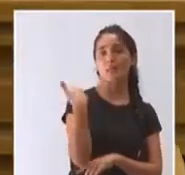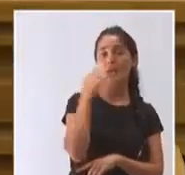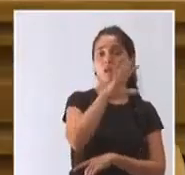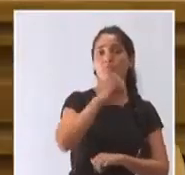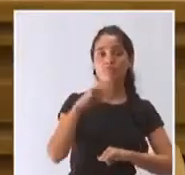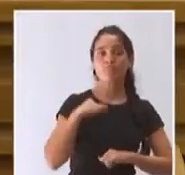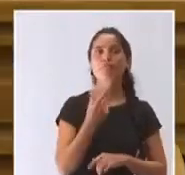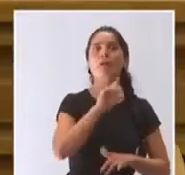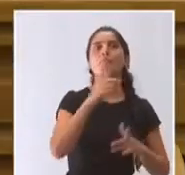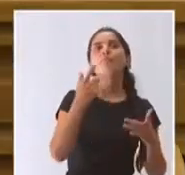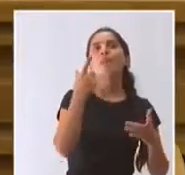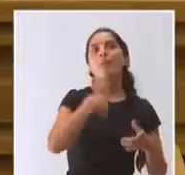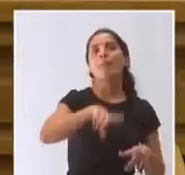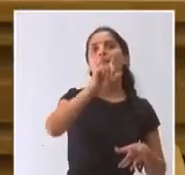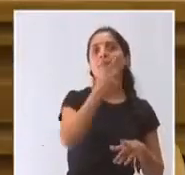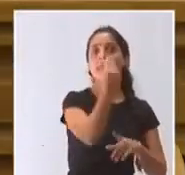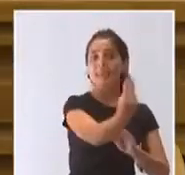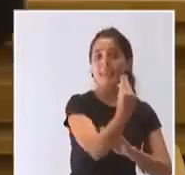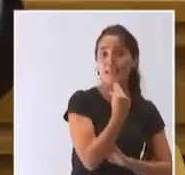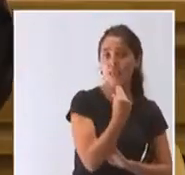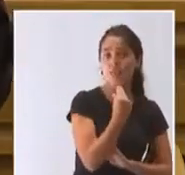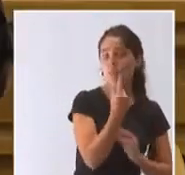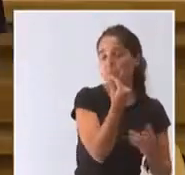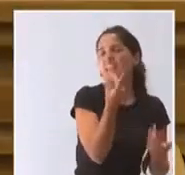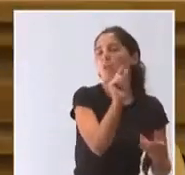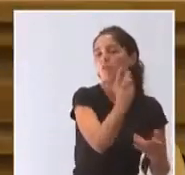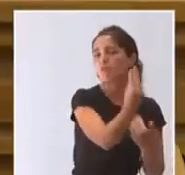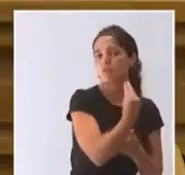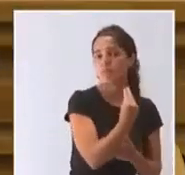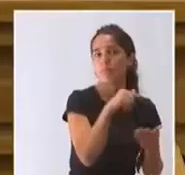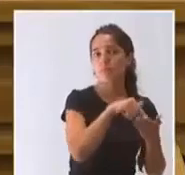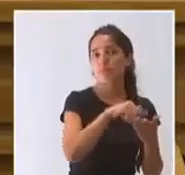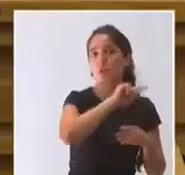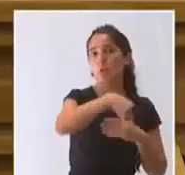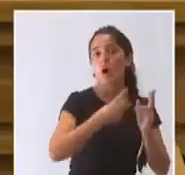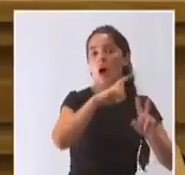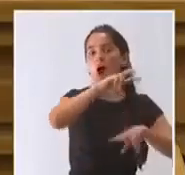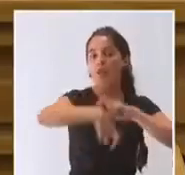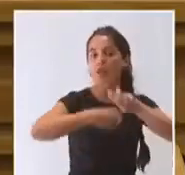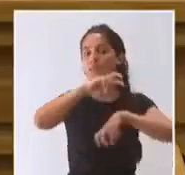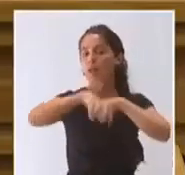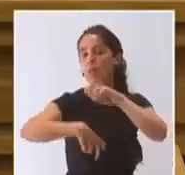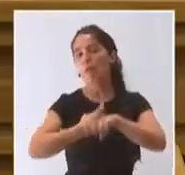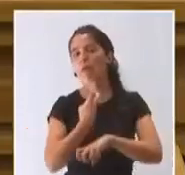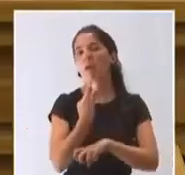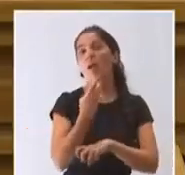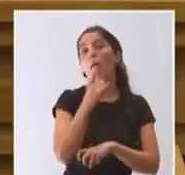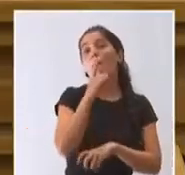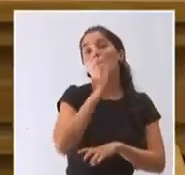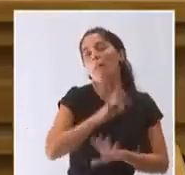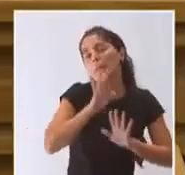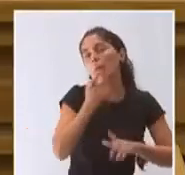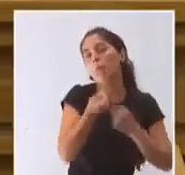que nos daban nos dieron un dinero que se va actualizando de mala manera pero qué sucede